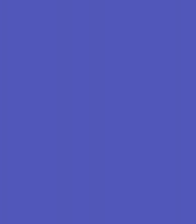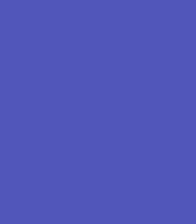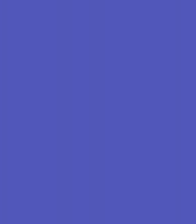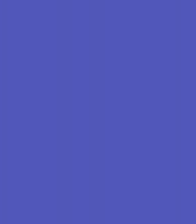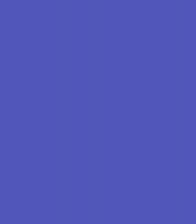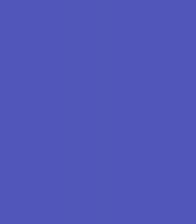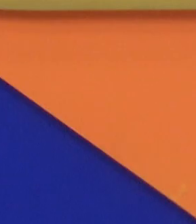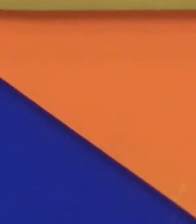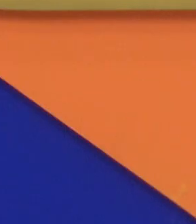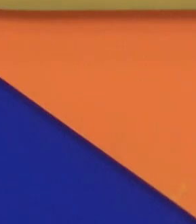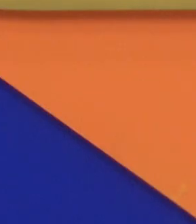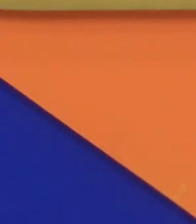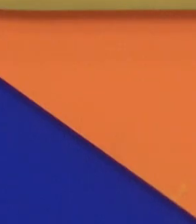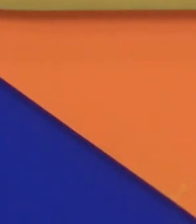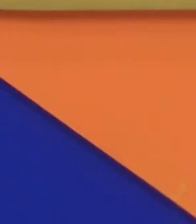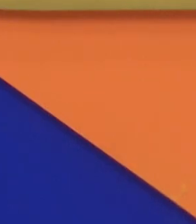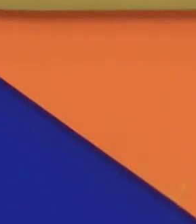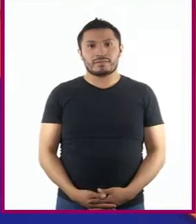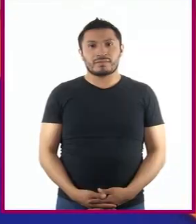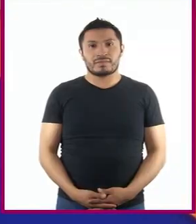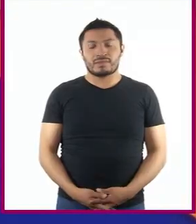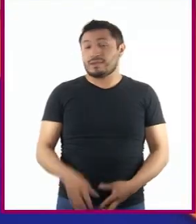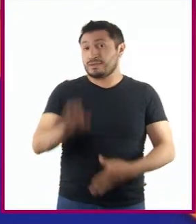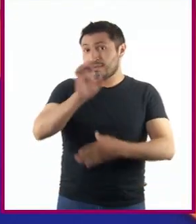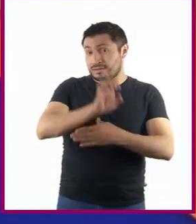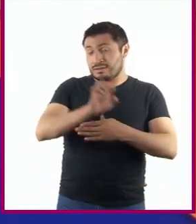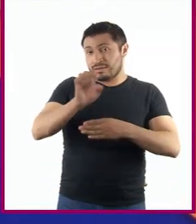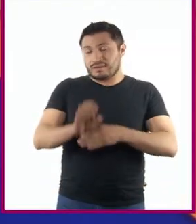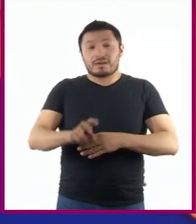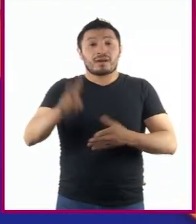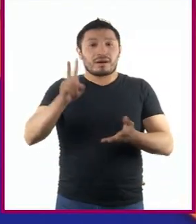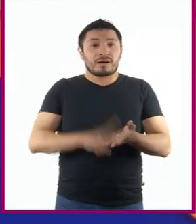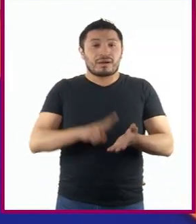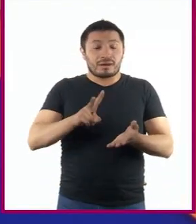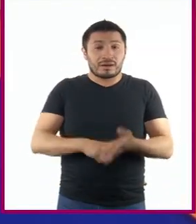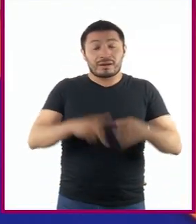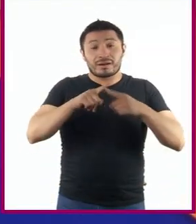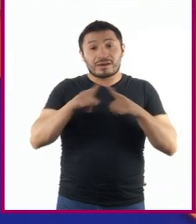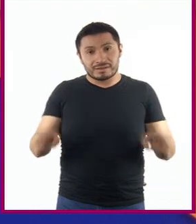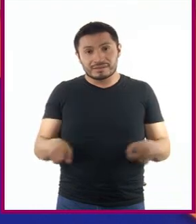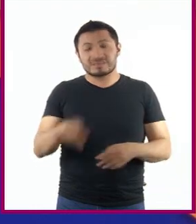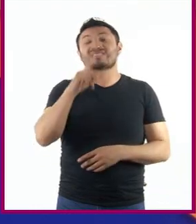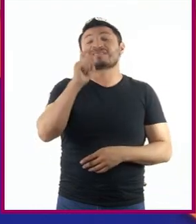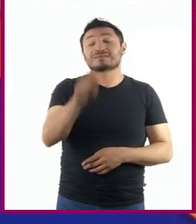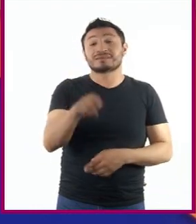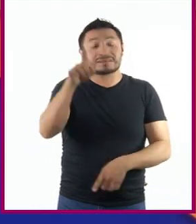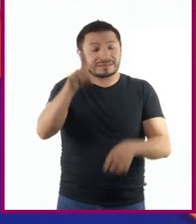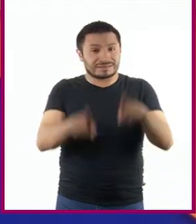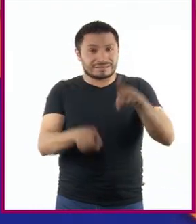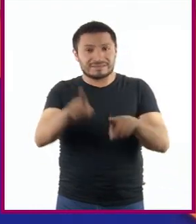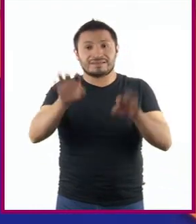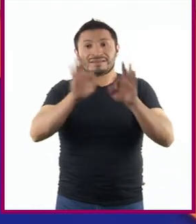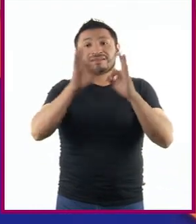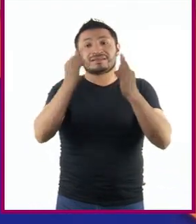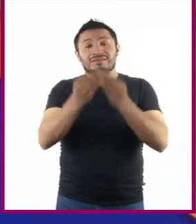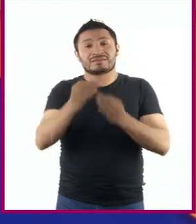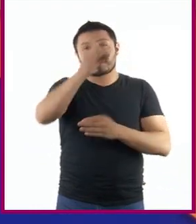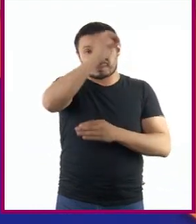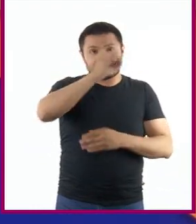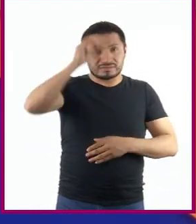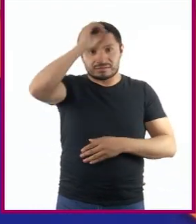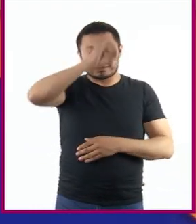y poseen. Por lo tanto, tienen un valor subjetivo, es decir, que depende de la forma de pensar de